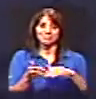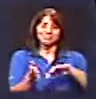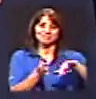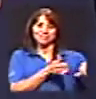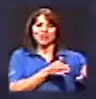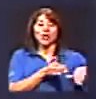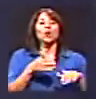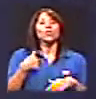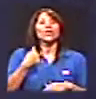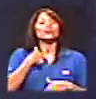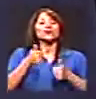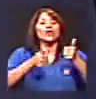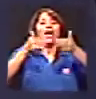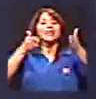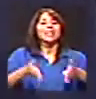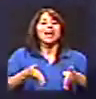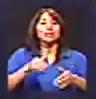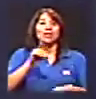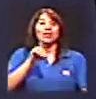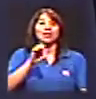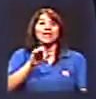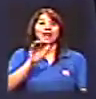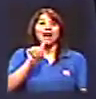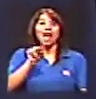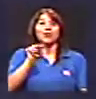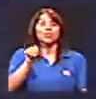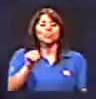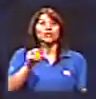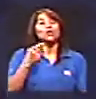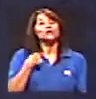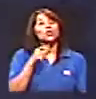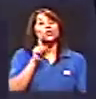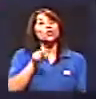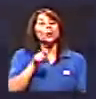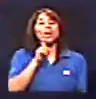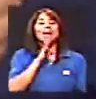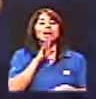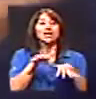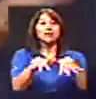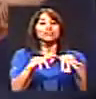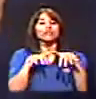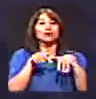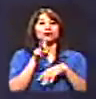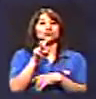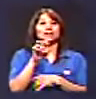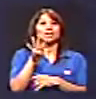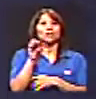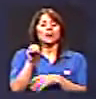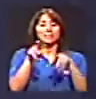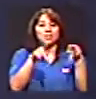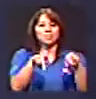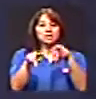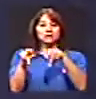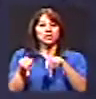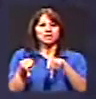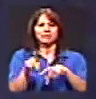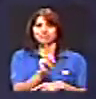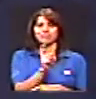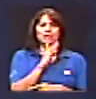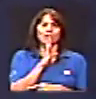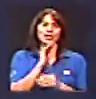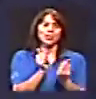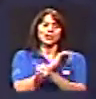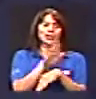con 240 personas. Que era la asamblea. Bueno, no conversé con todos porque yo sabía que algunos, de hecho, no me iban a apoyar,